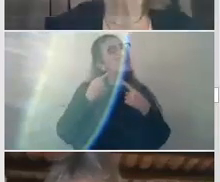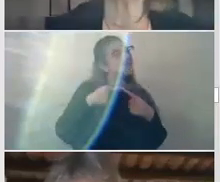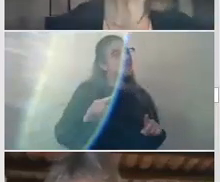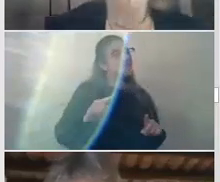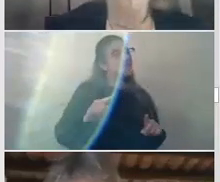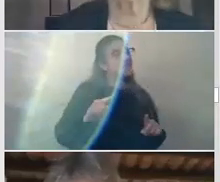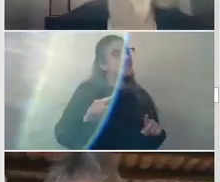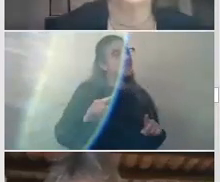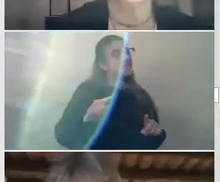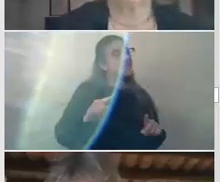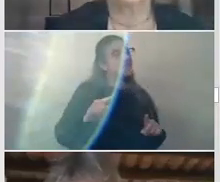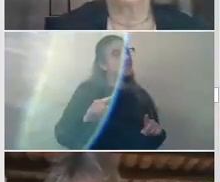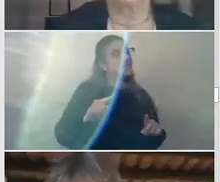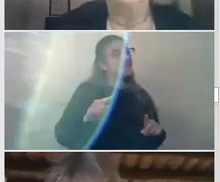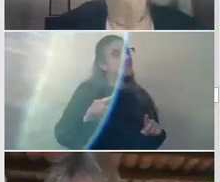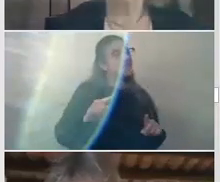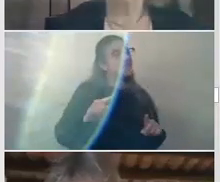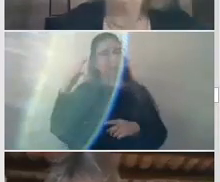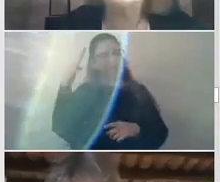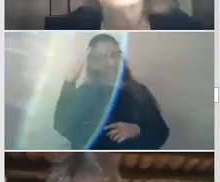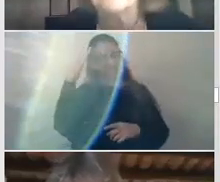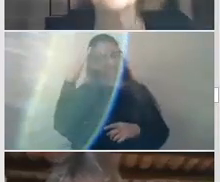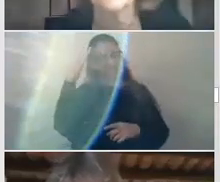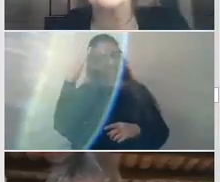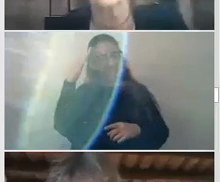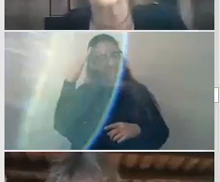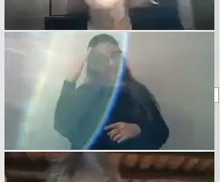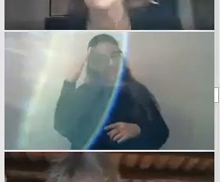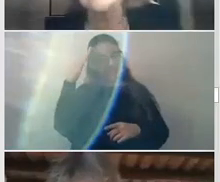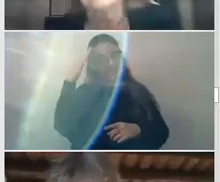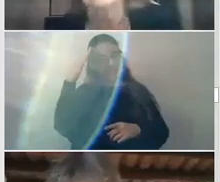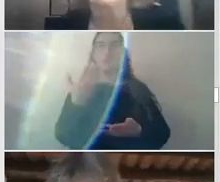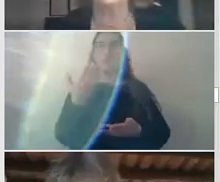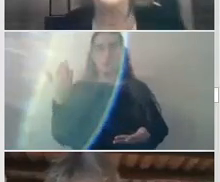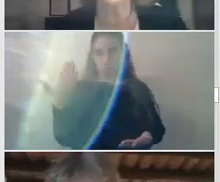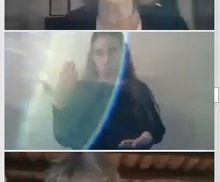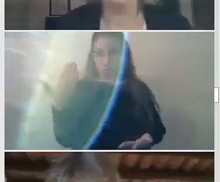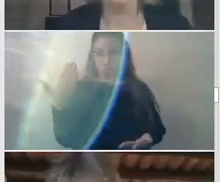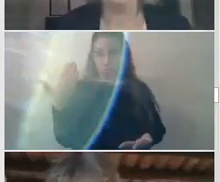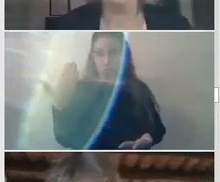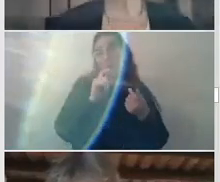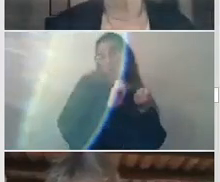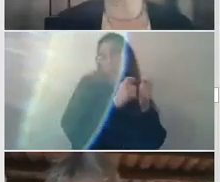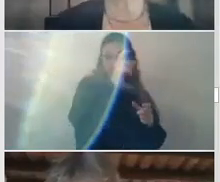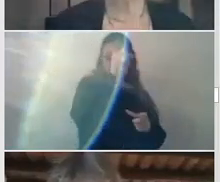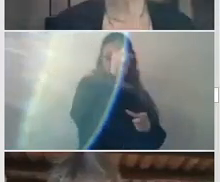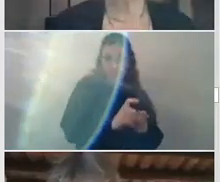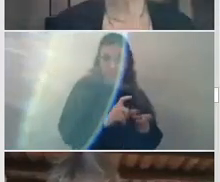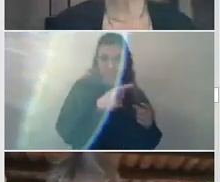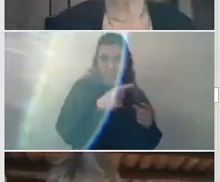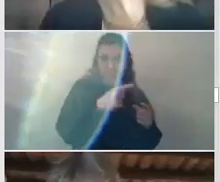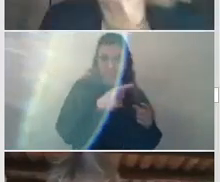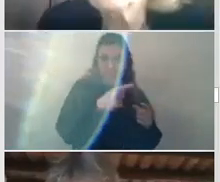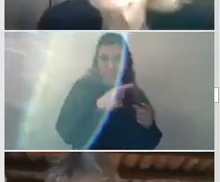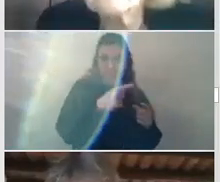persona para adoptar decisiones que varían de una persona a otra y que pueden variar y ser diferentes por